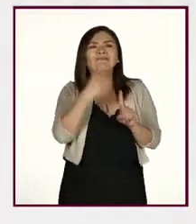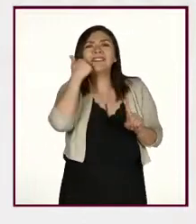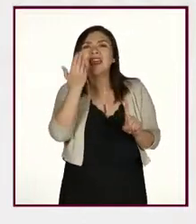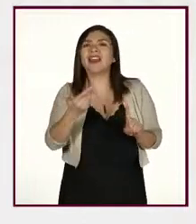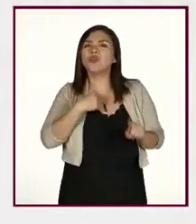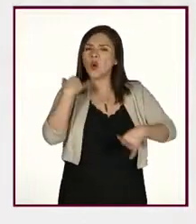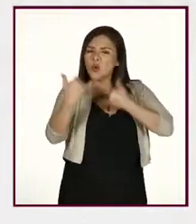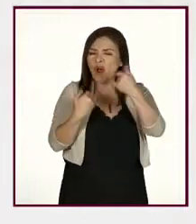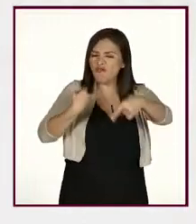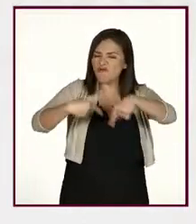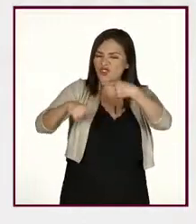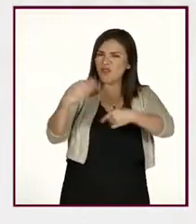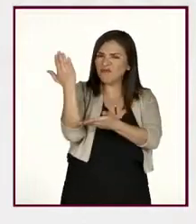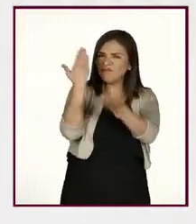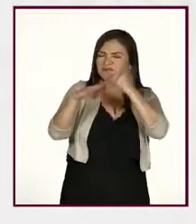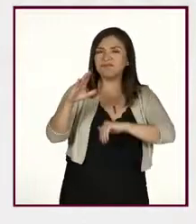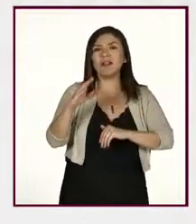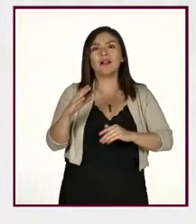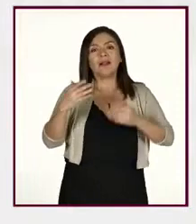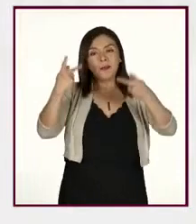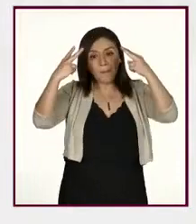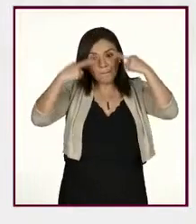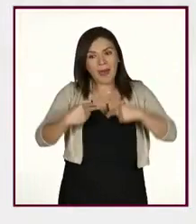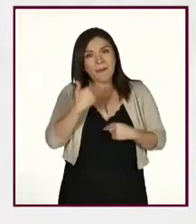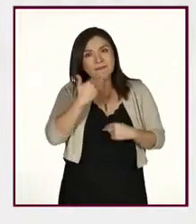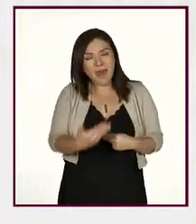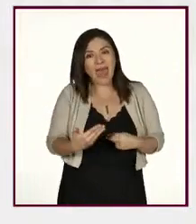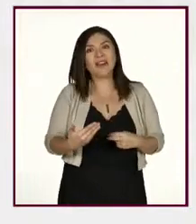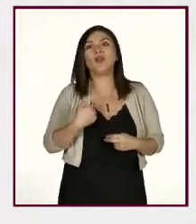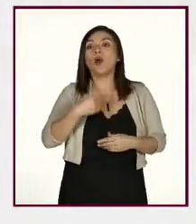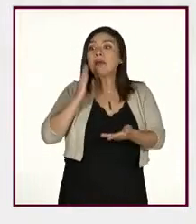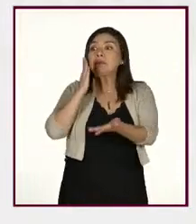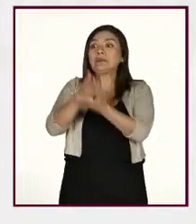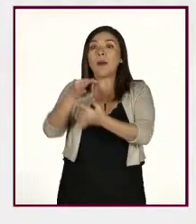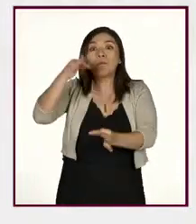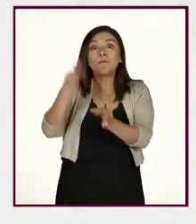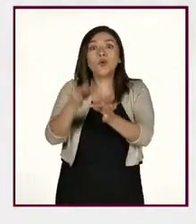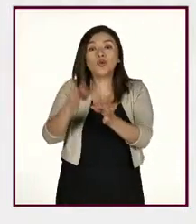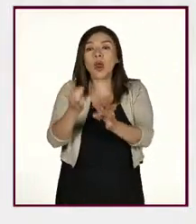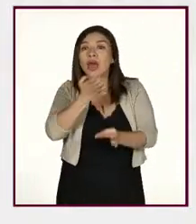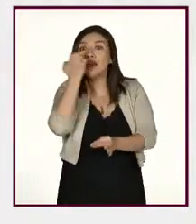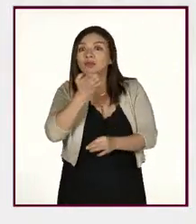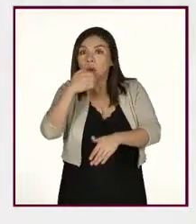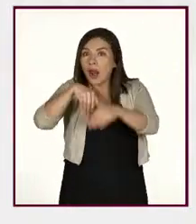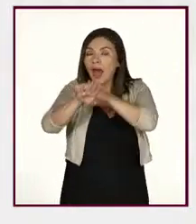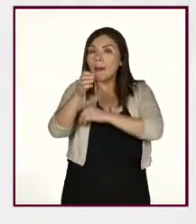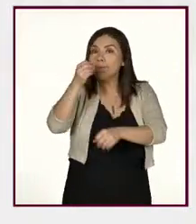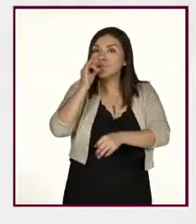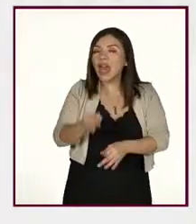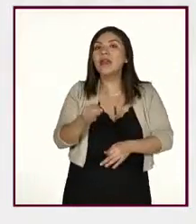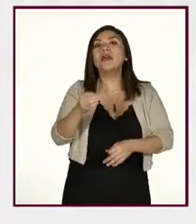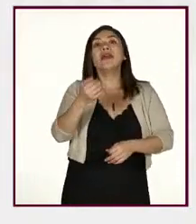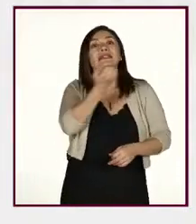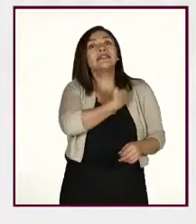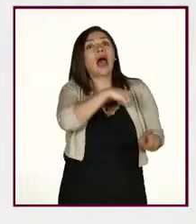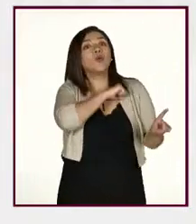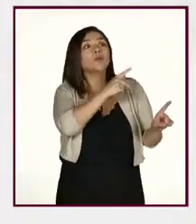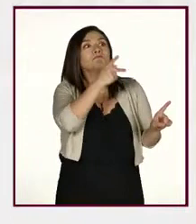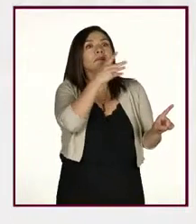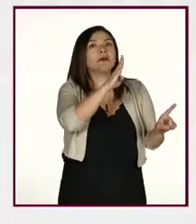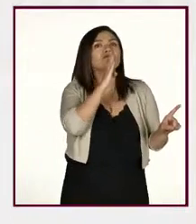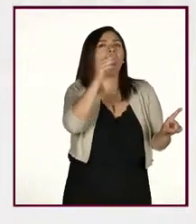bueno en el fútbol, su apariencia física, llegar a tiempo a clases y actividades, así como la salud de su madre y de su